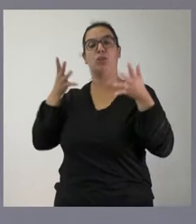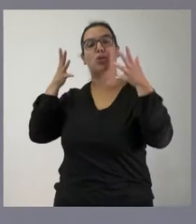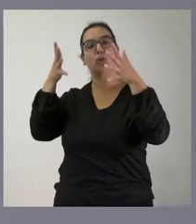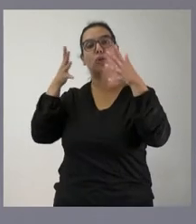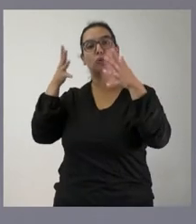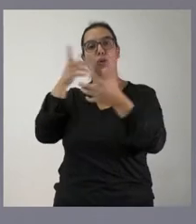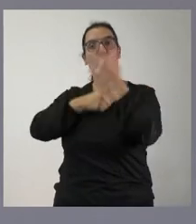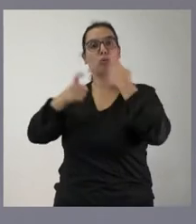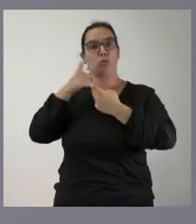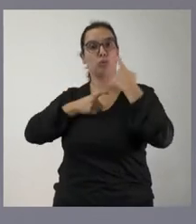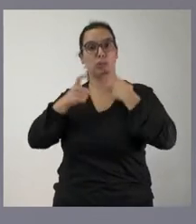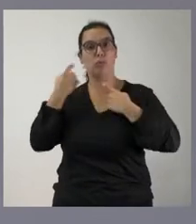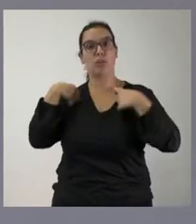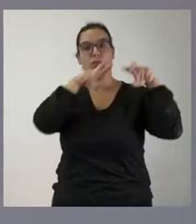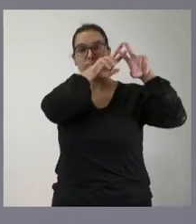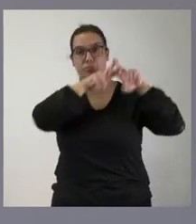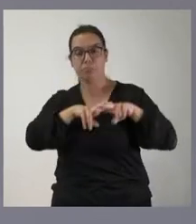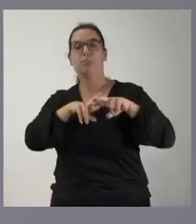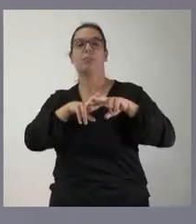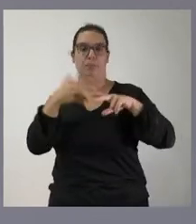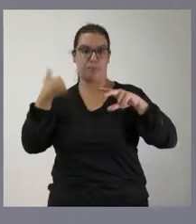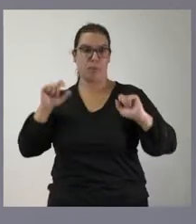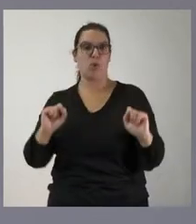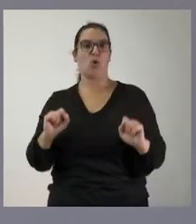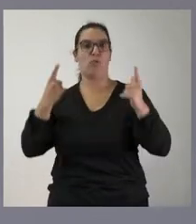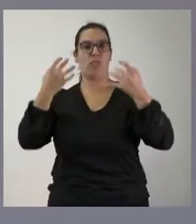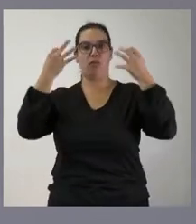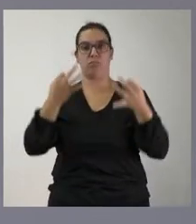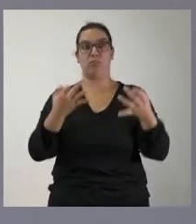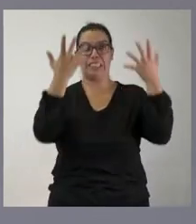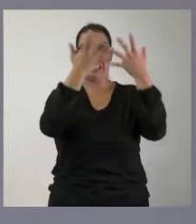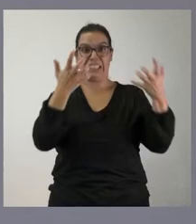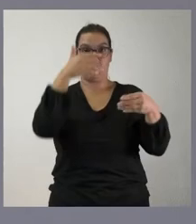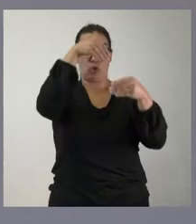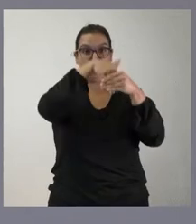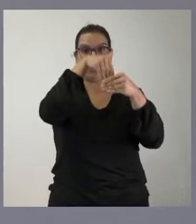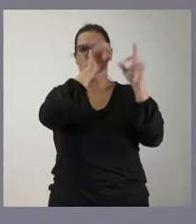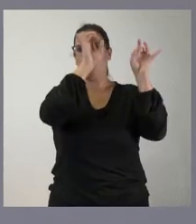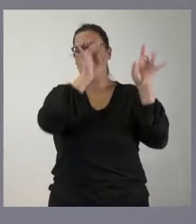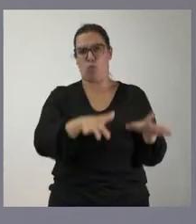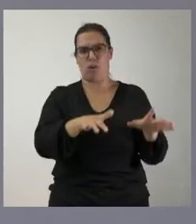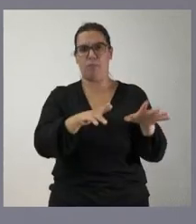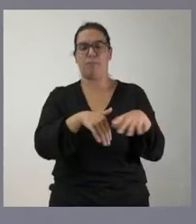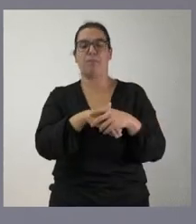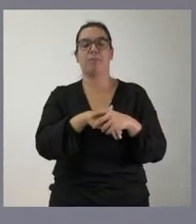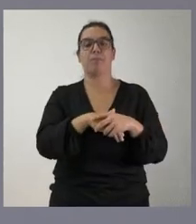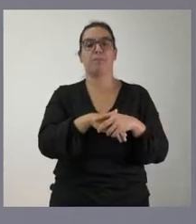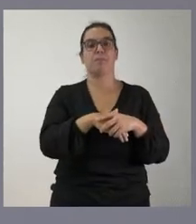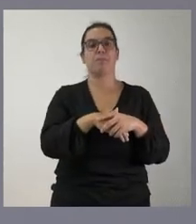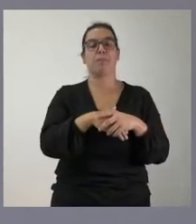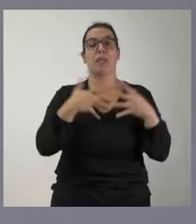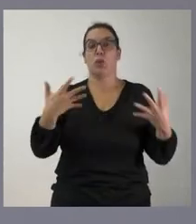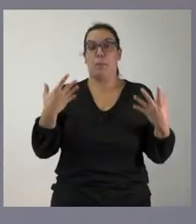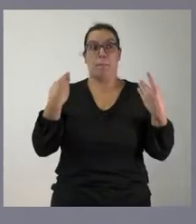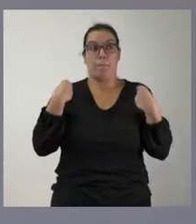consultivo pues pueden entrar en vigor los términos que estaban establecidos por tanto son